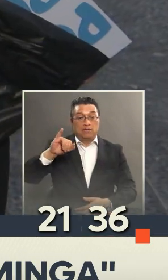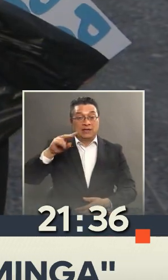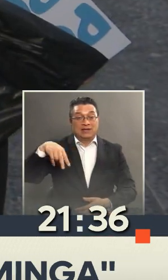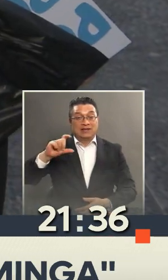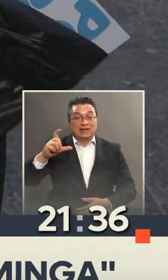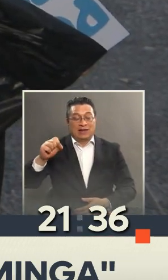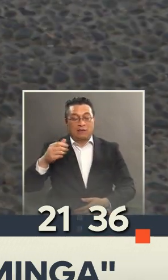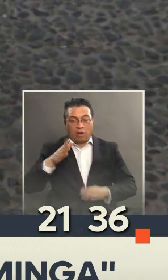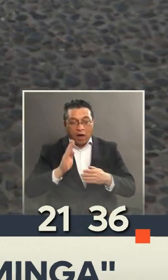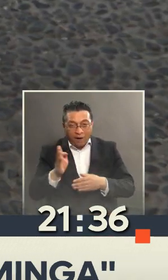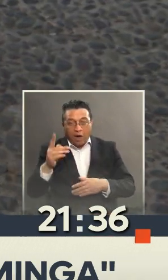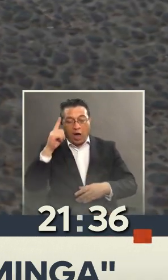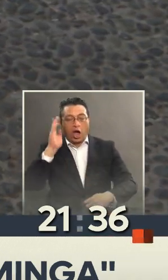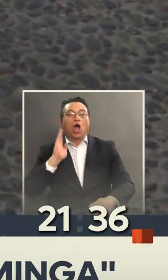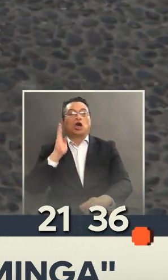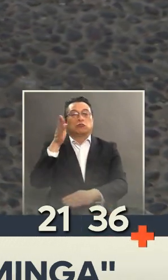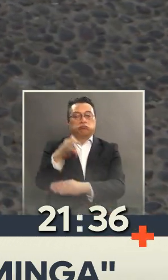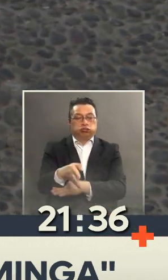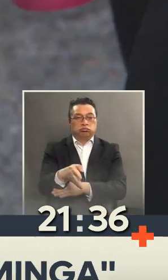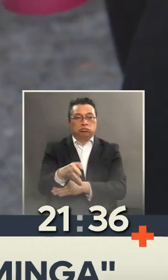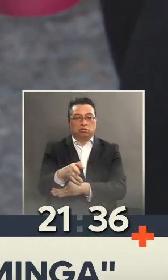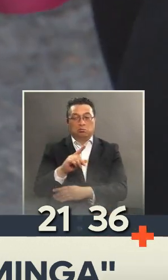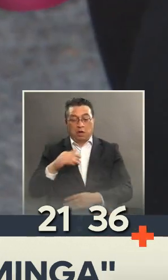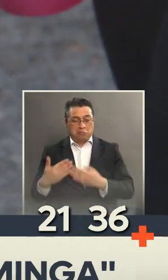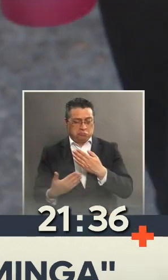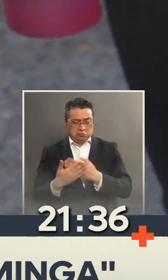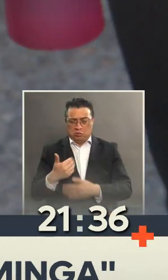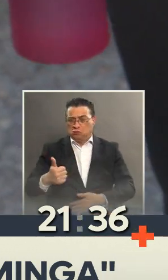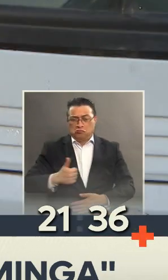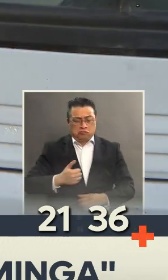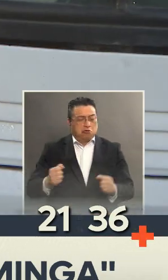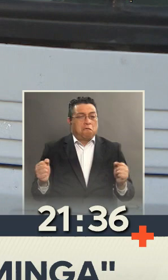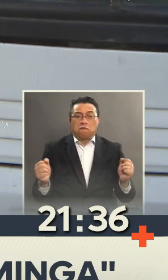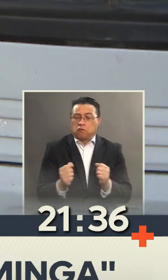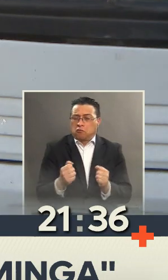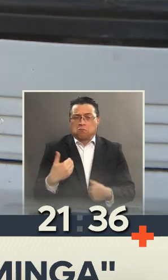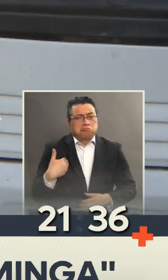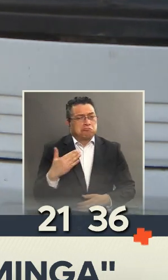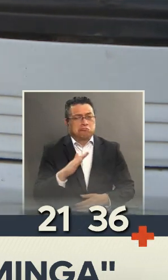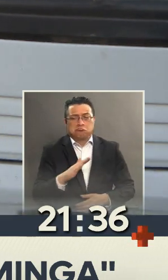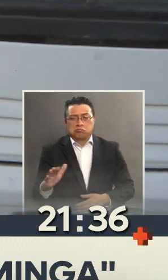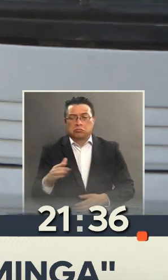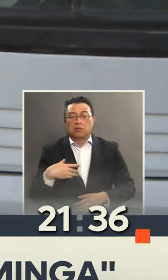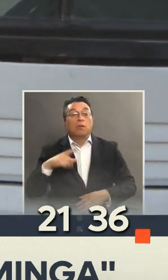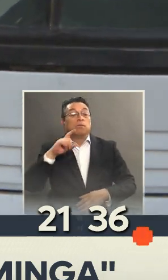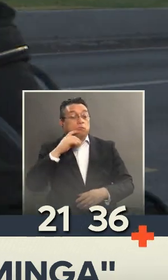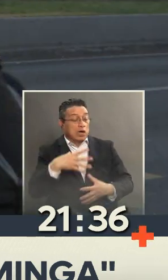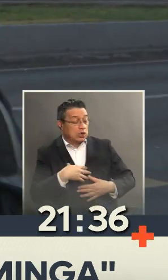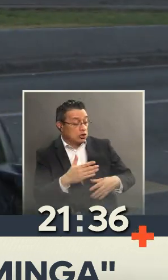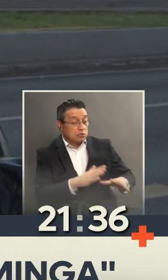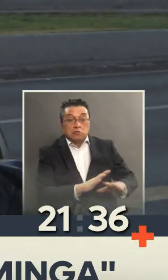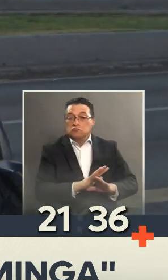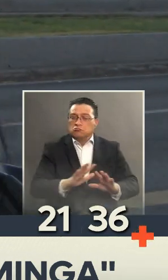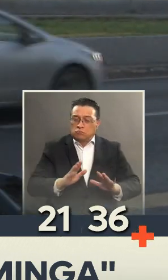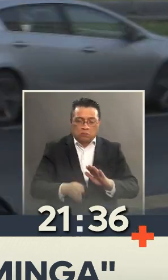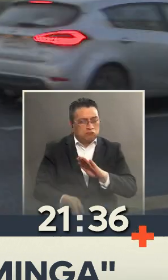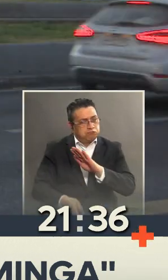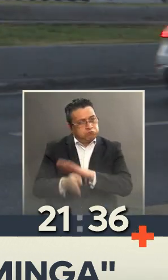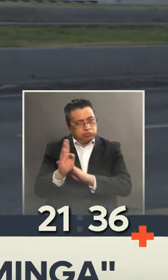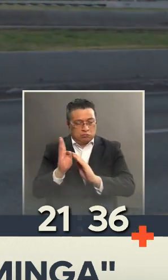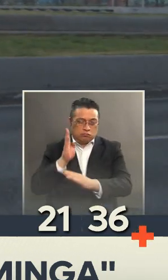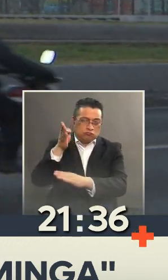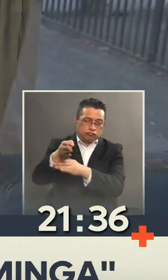ahí. Así que, aunque fuera temprano e hiciera frío, aunque no tuvieran con quién dejar a sus niños, partieron rumbo al